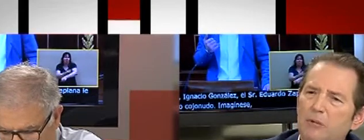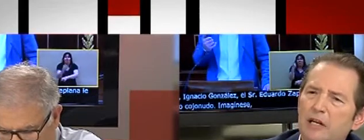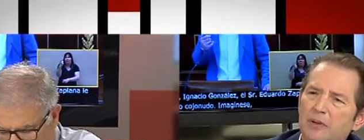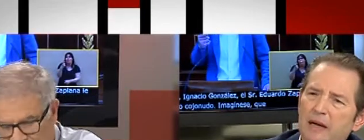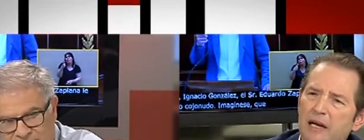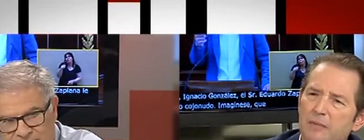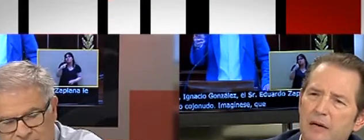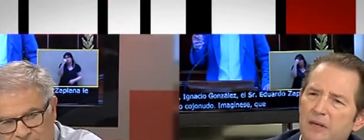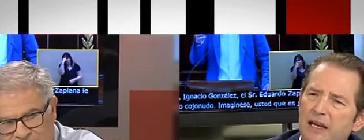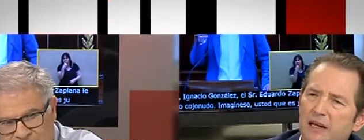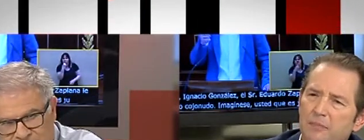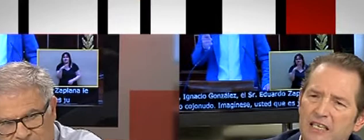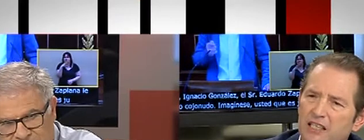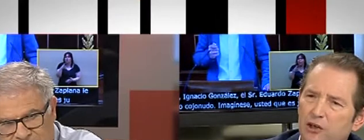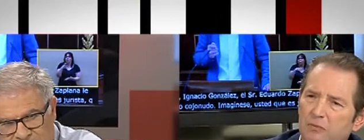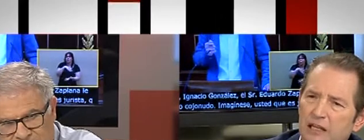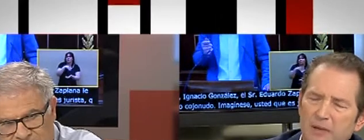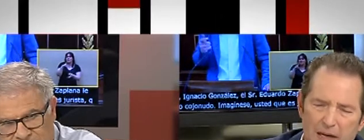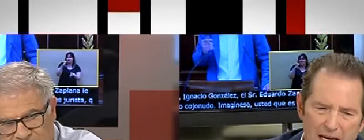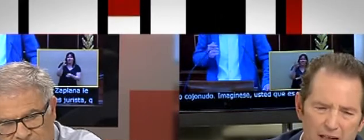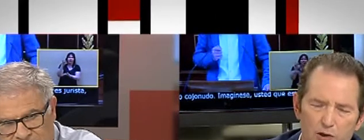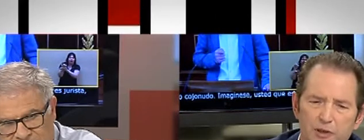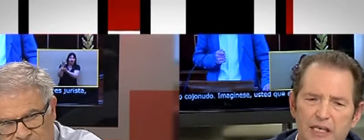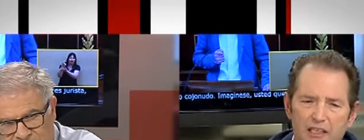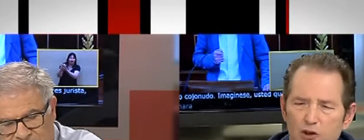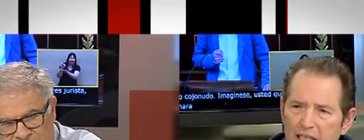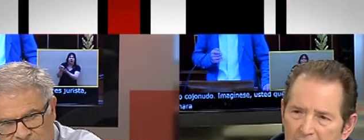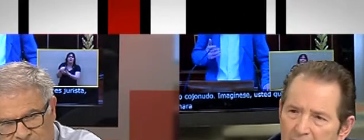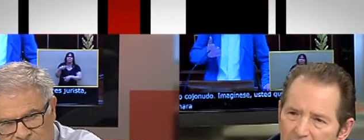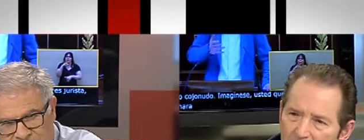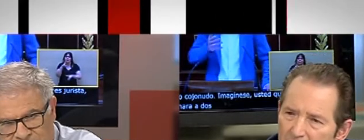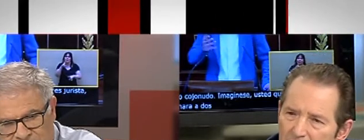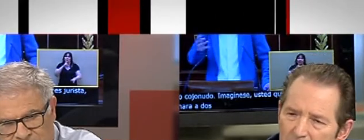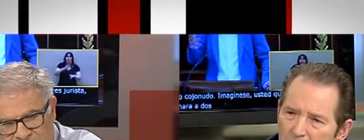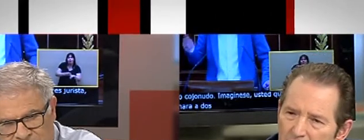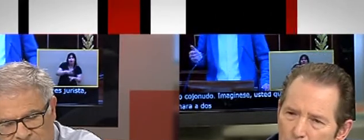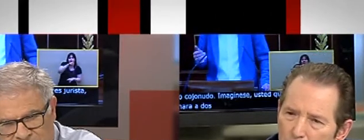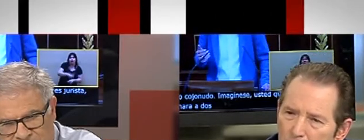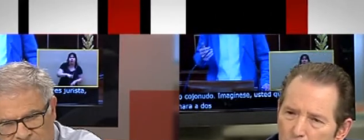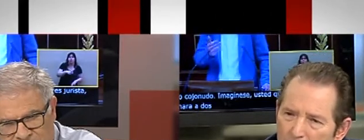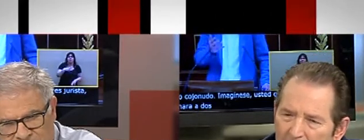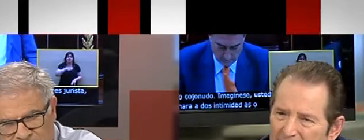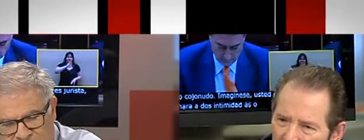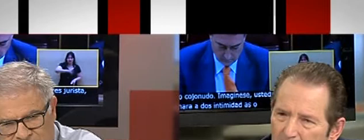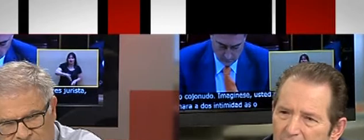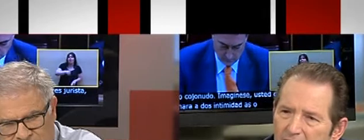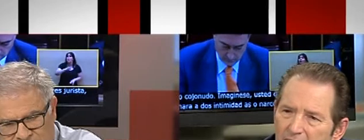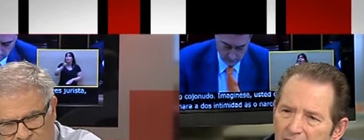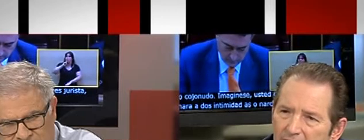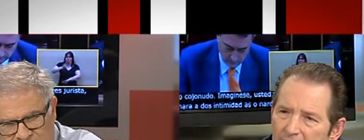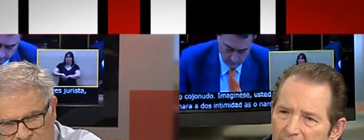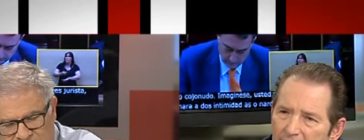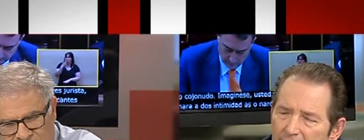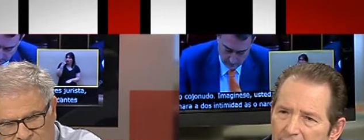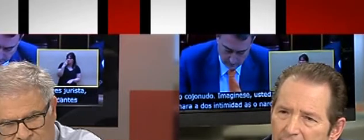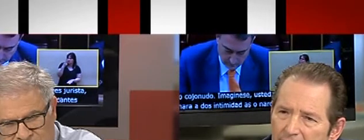como se llamó el primer el primer del país que se dieron en la primera parte de la uni soviética que se quiso marchar y que es una guerra terrible